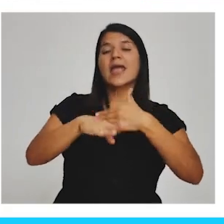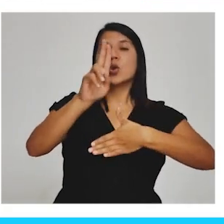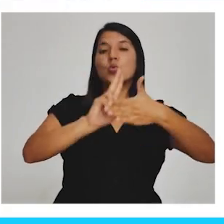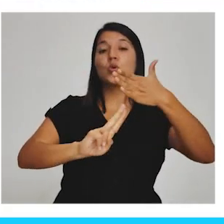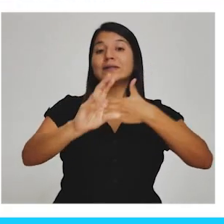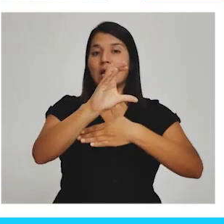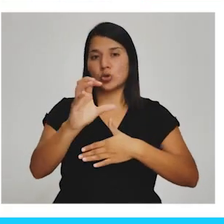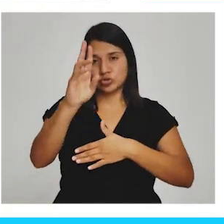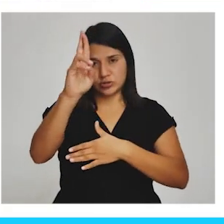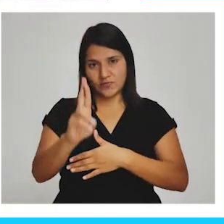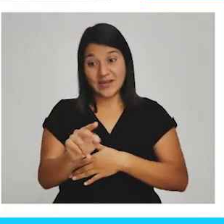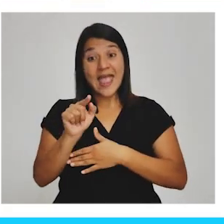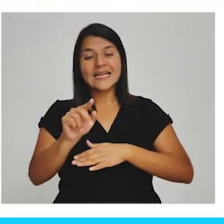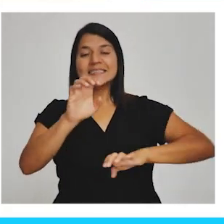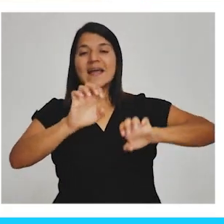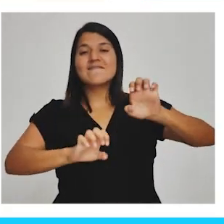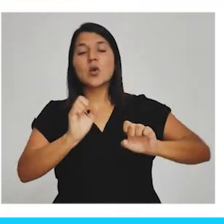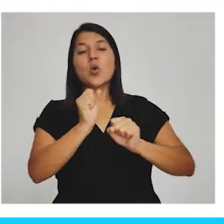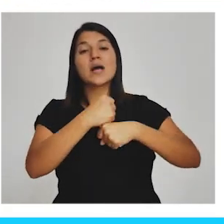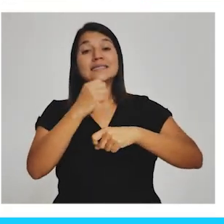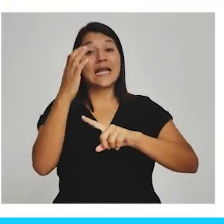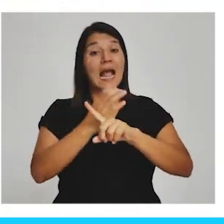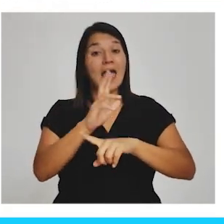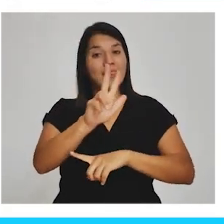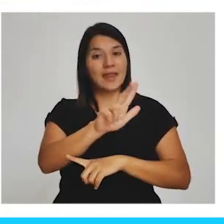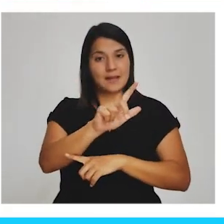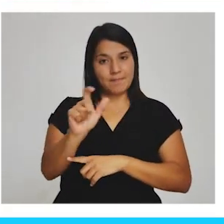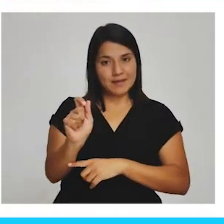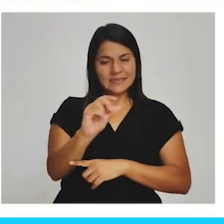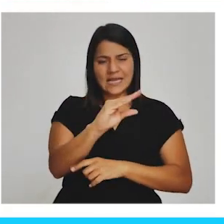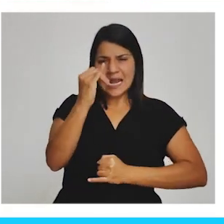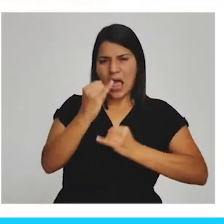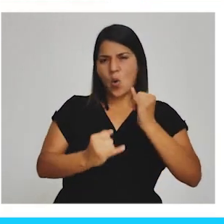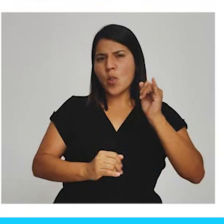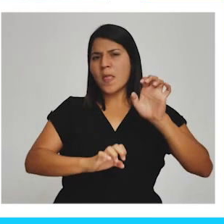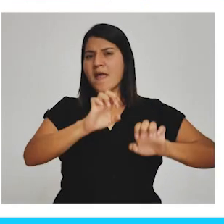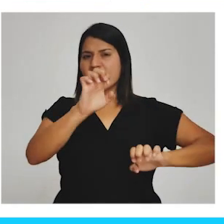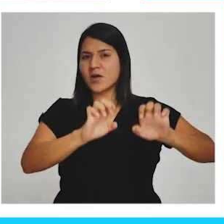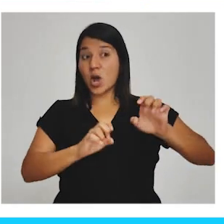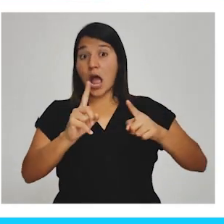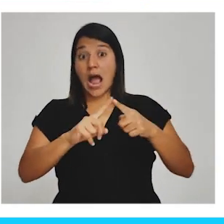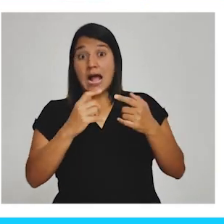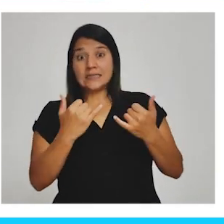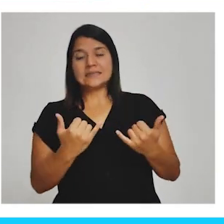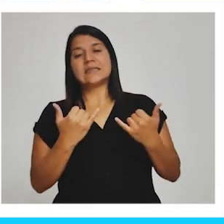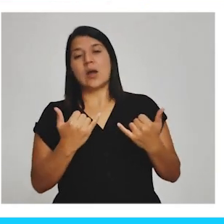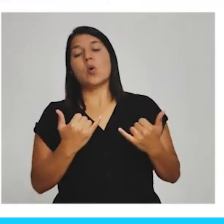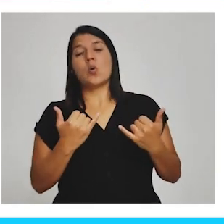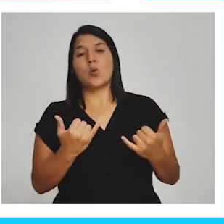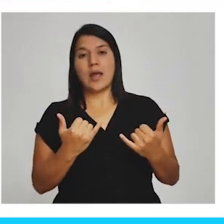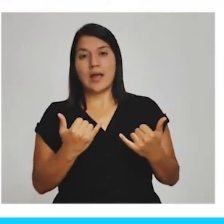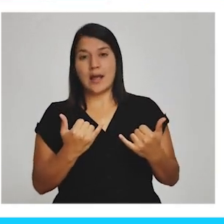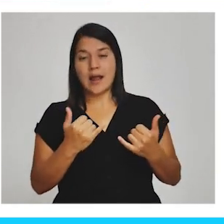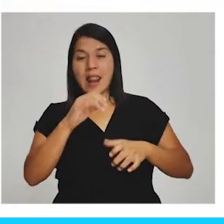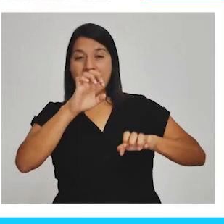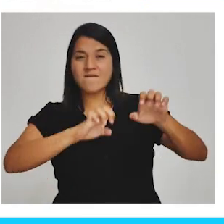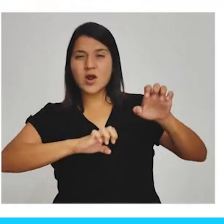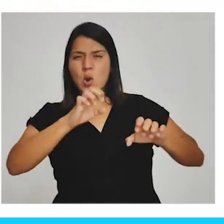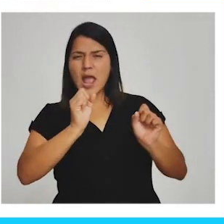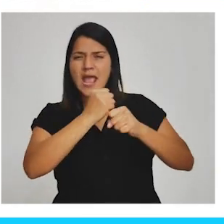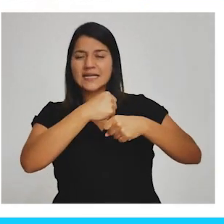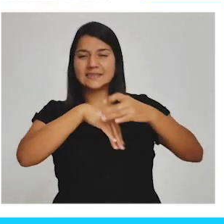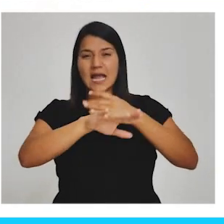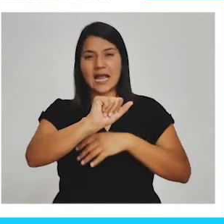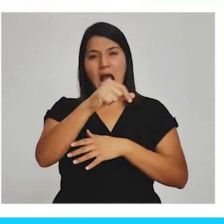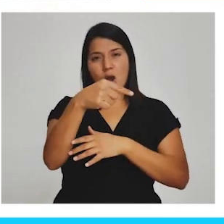trimestral y cuya última medición conocida a este momento es que se hizo en agosto y que se